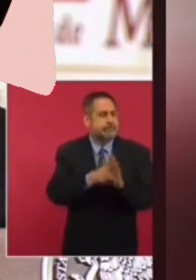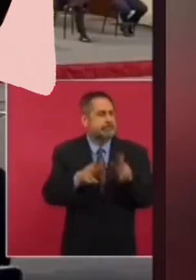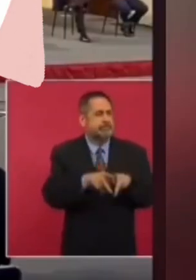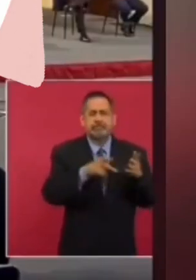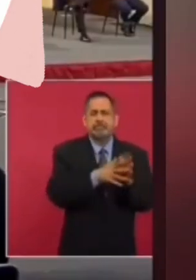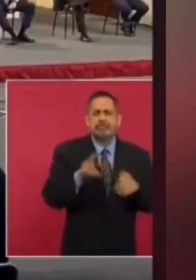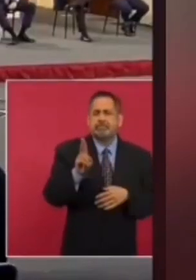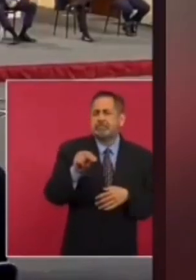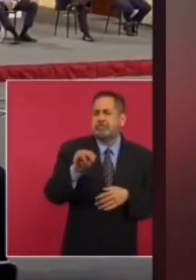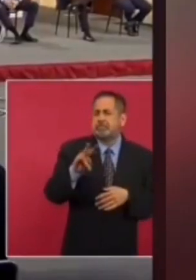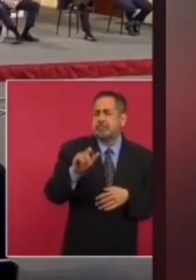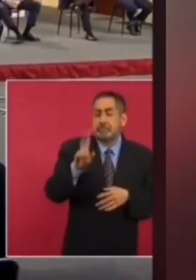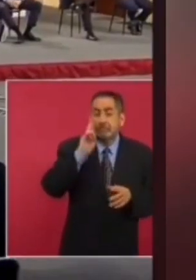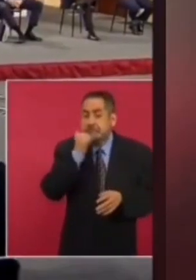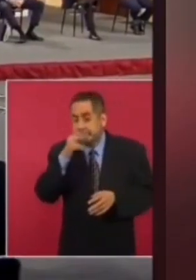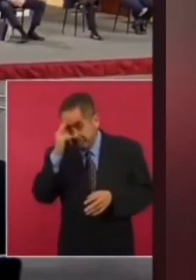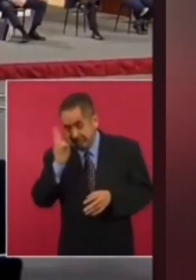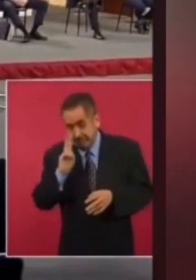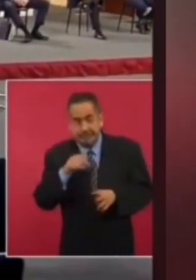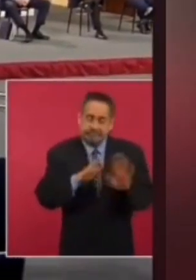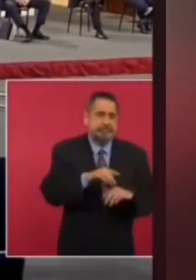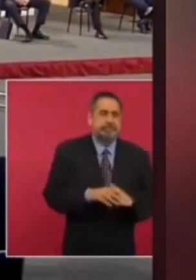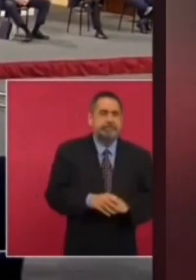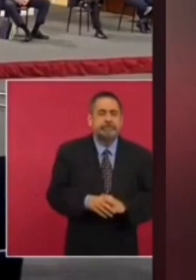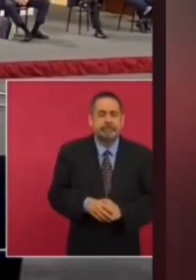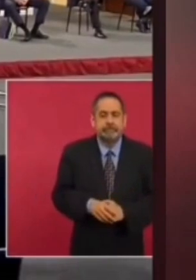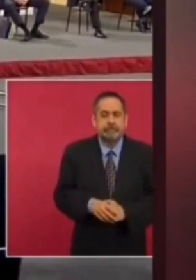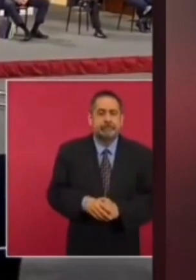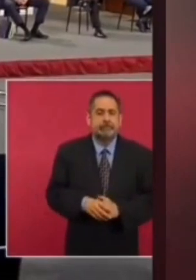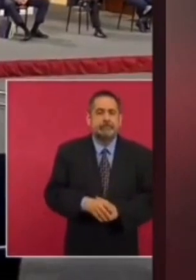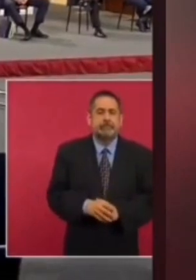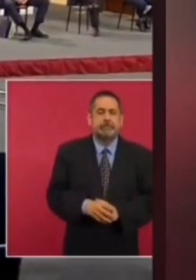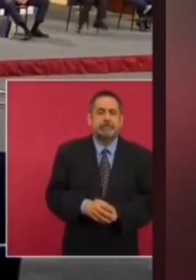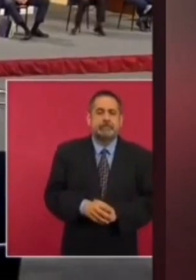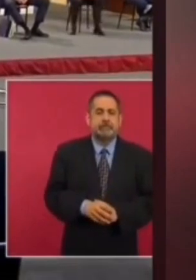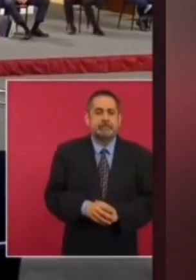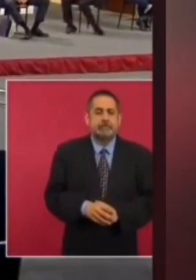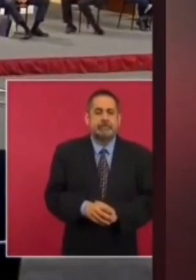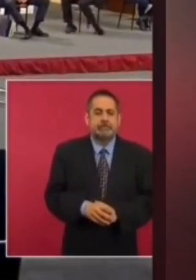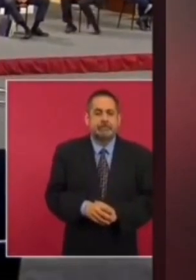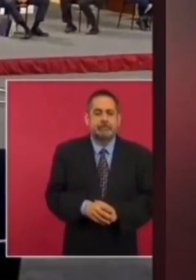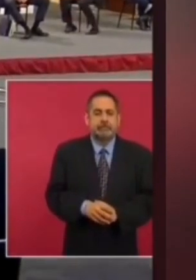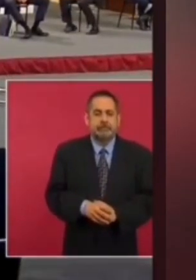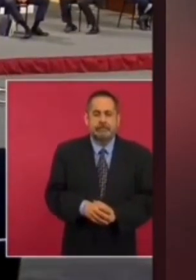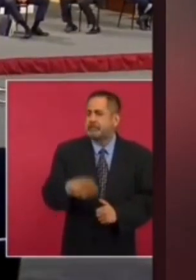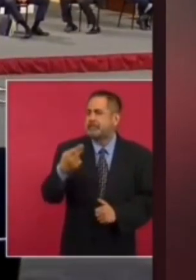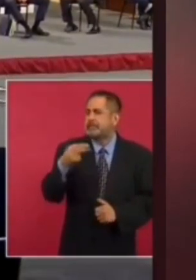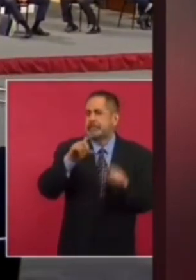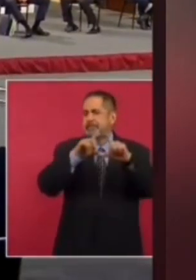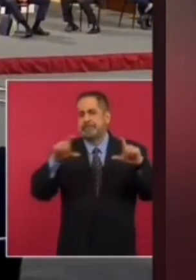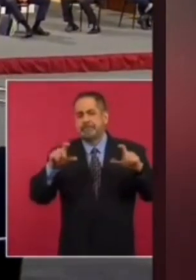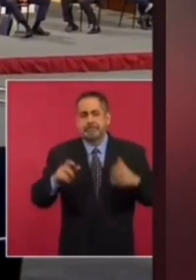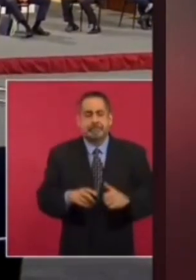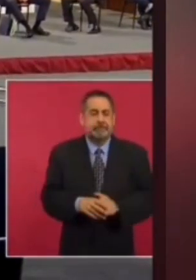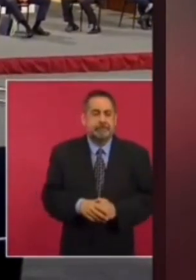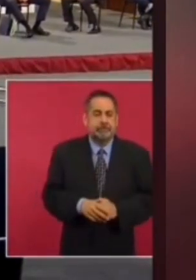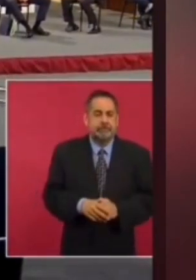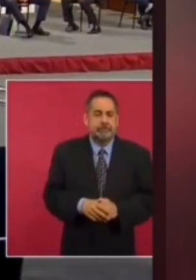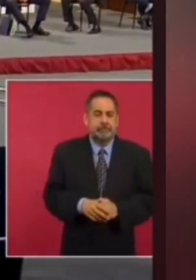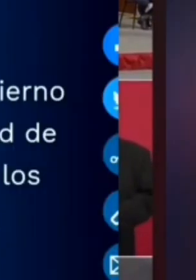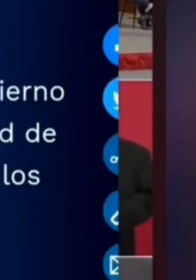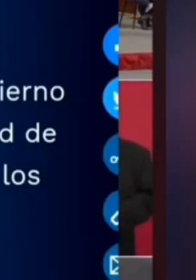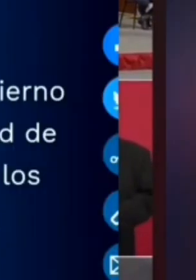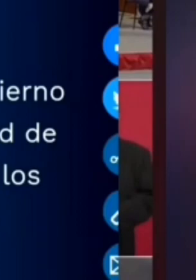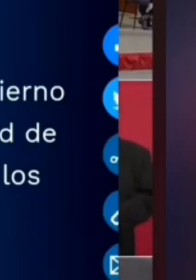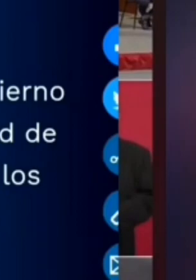sintiéndose levemente en CDMX el jueves pasado. Al respecto, esto fue lo que dijo el jefe de